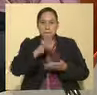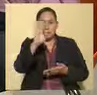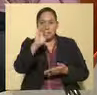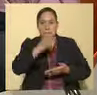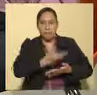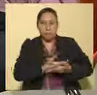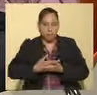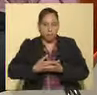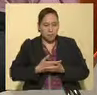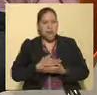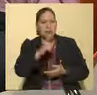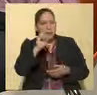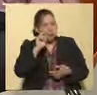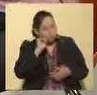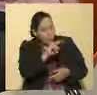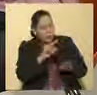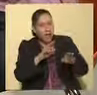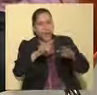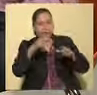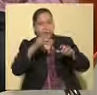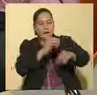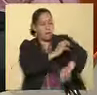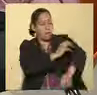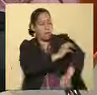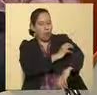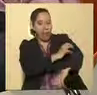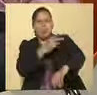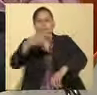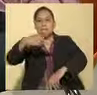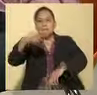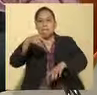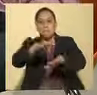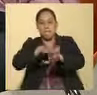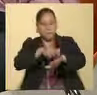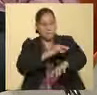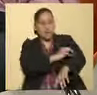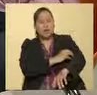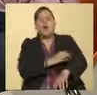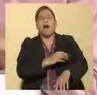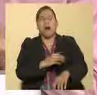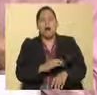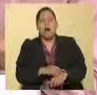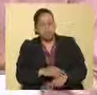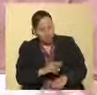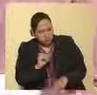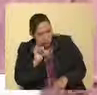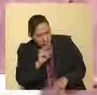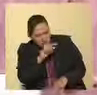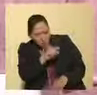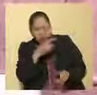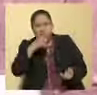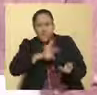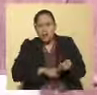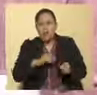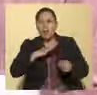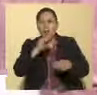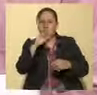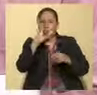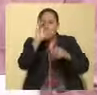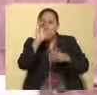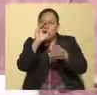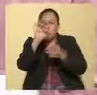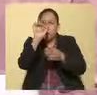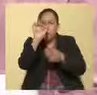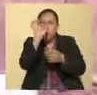nacido, Porque tú le vas a notar una bola. medio de tacto? Tú llora y dices, oye, como que le estoy notando una Que bolita sale.